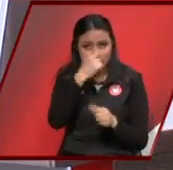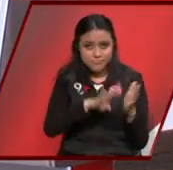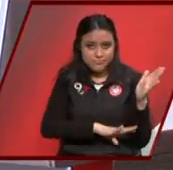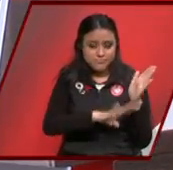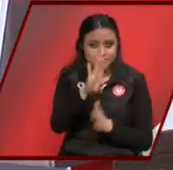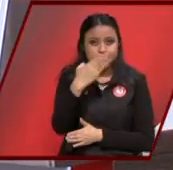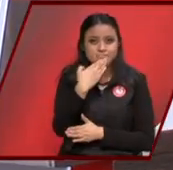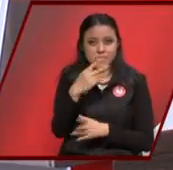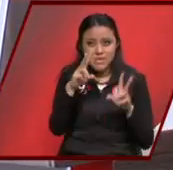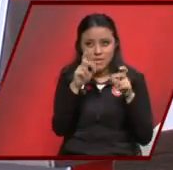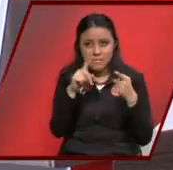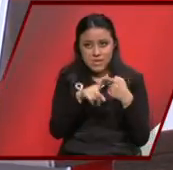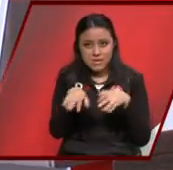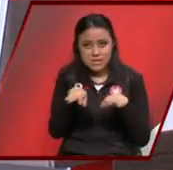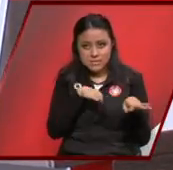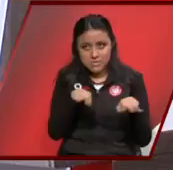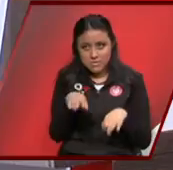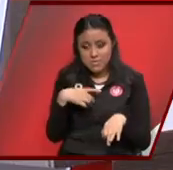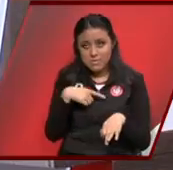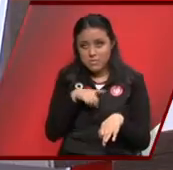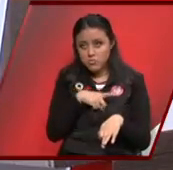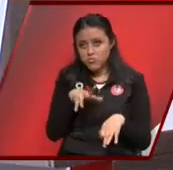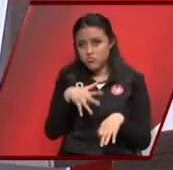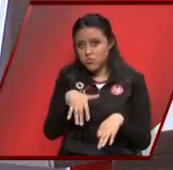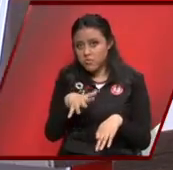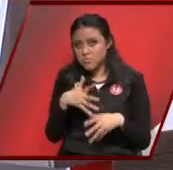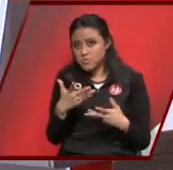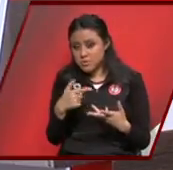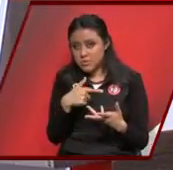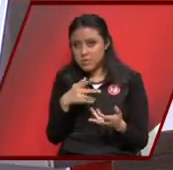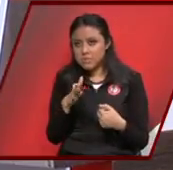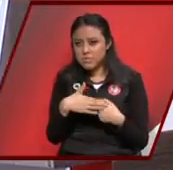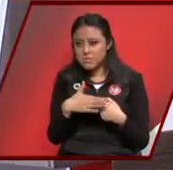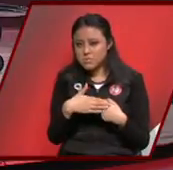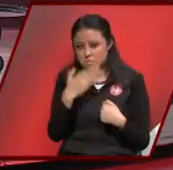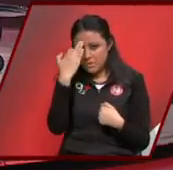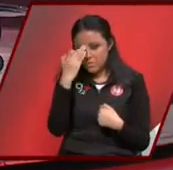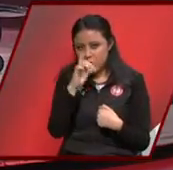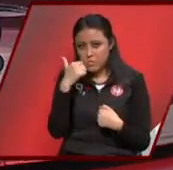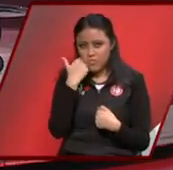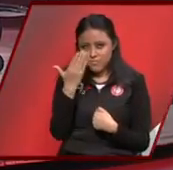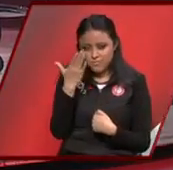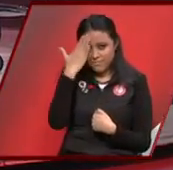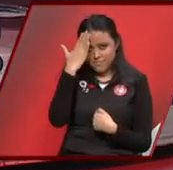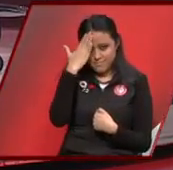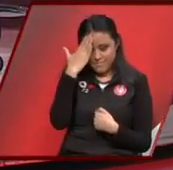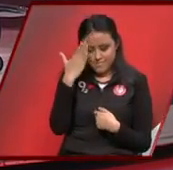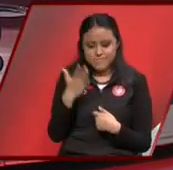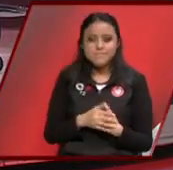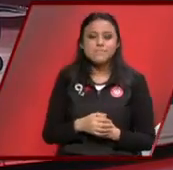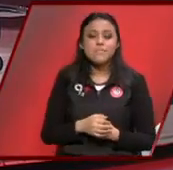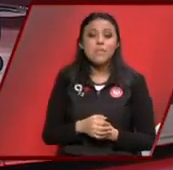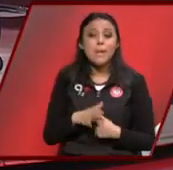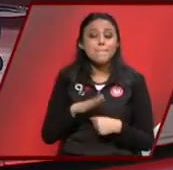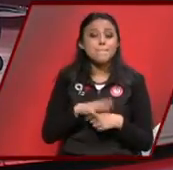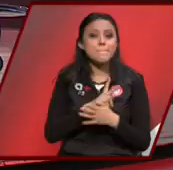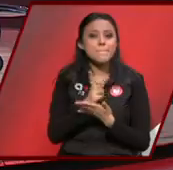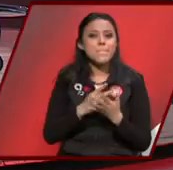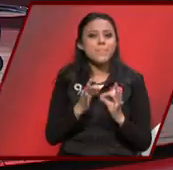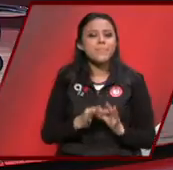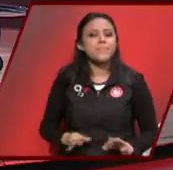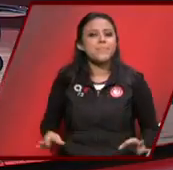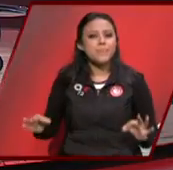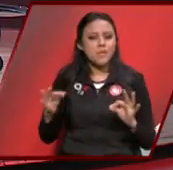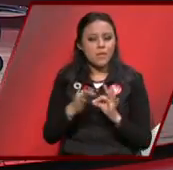salir adelante en el tema del empleo. Tenemos que buscar que en esta siguiente etapa, la que yo voy a encabezar, el programa más importante